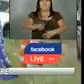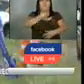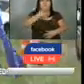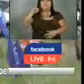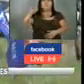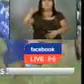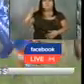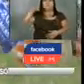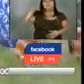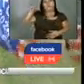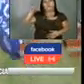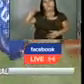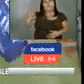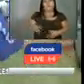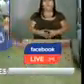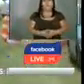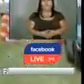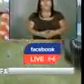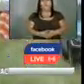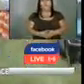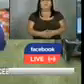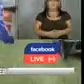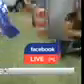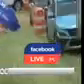Pernalete, Voz de América, Paul Beach.